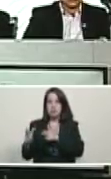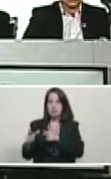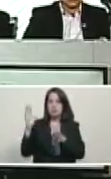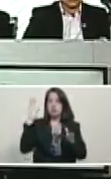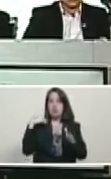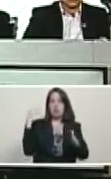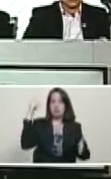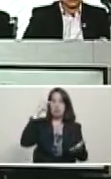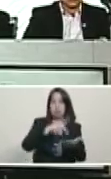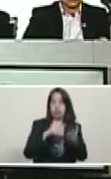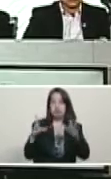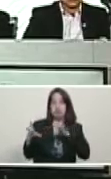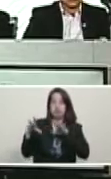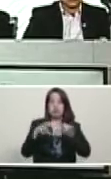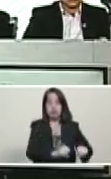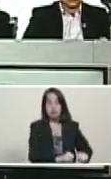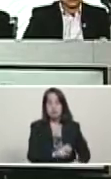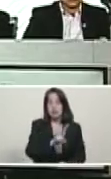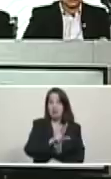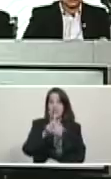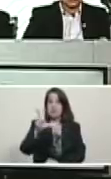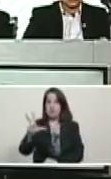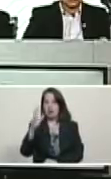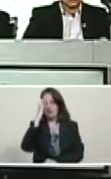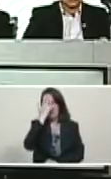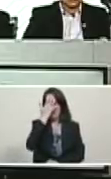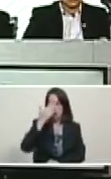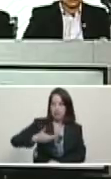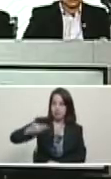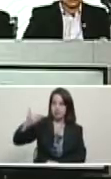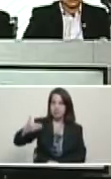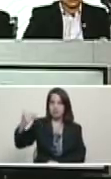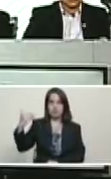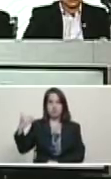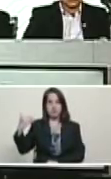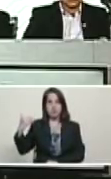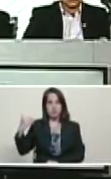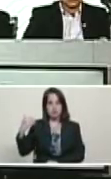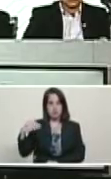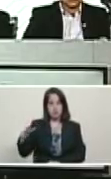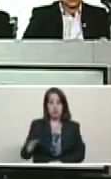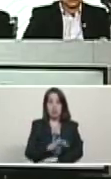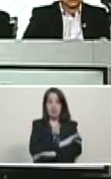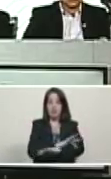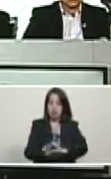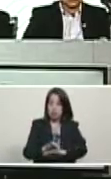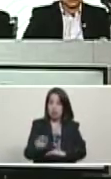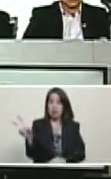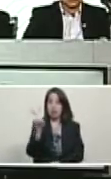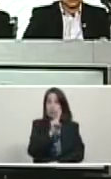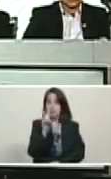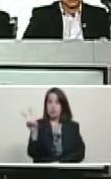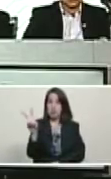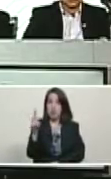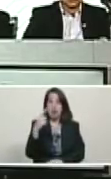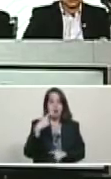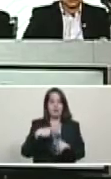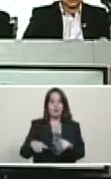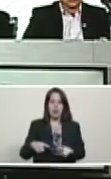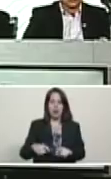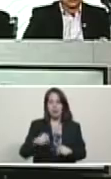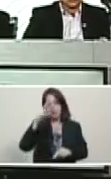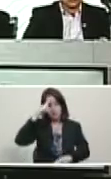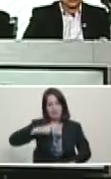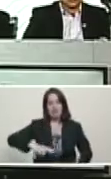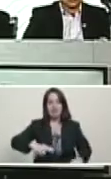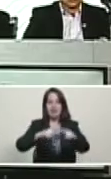el pasado 23 de febrero la frontera de venezuela pero pudo más la dignidad